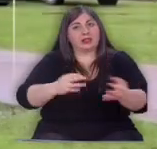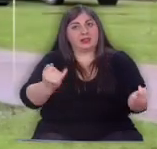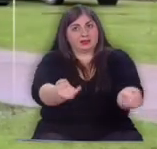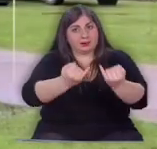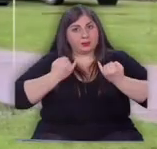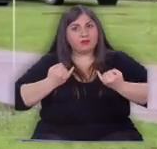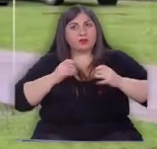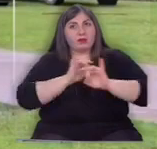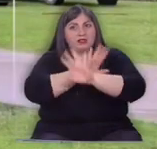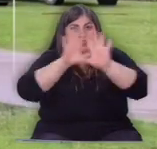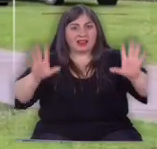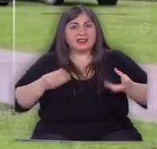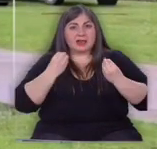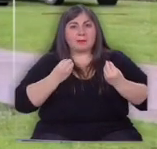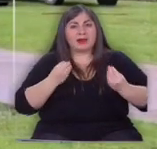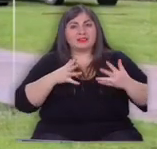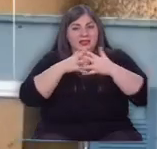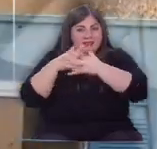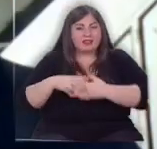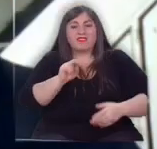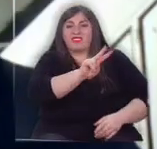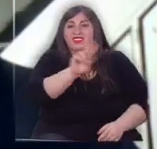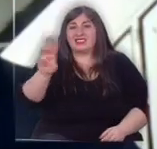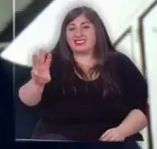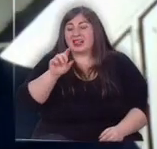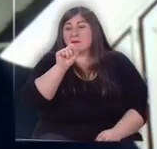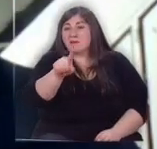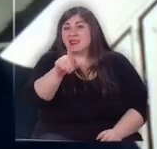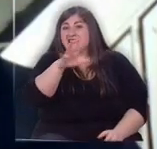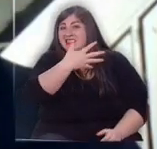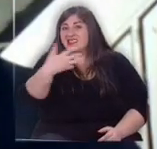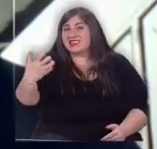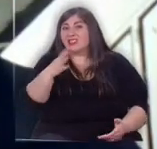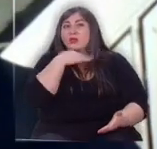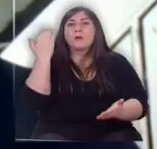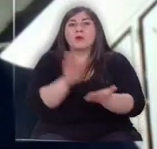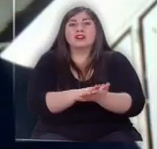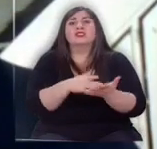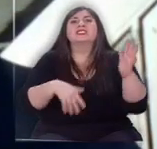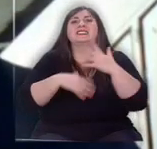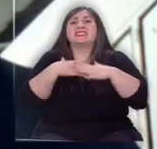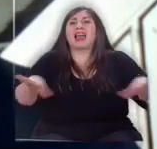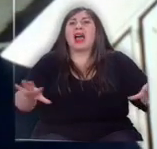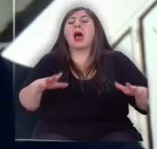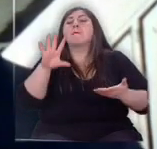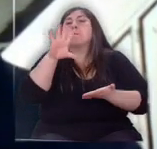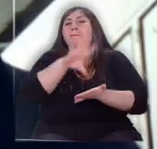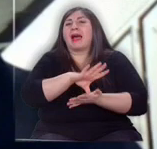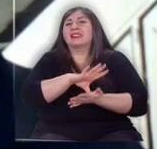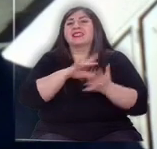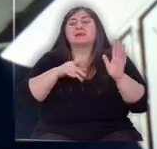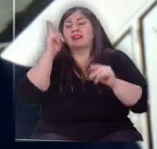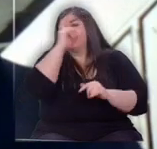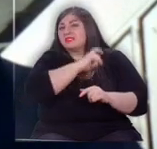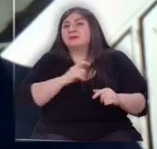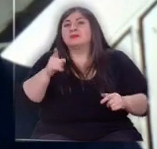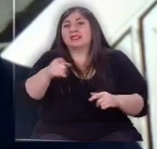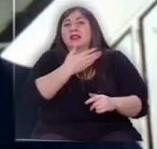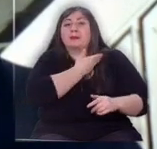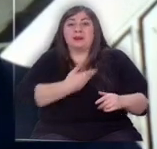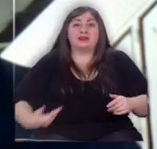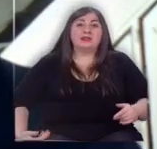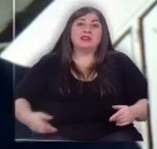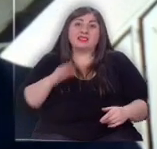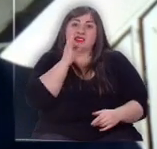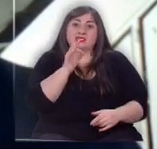información actualizada de lo que está ocurriendo en Estados Unidos. 23.500 fallecidos ya, el país más complicado con el coronavirus. Qué lejano parecen los tiempos en que Donald Trump hablaba